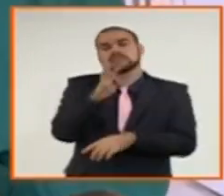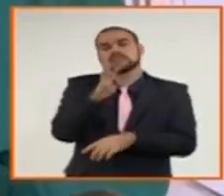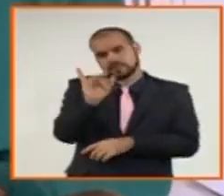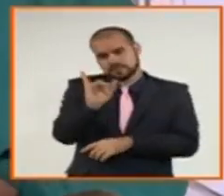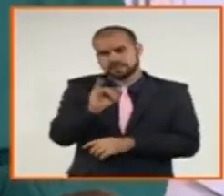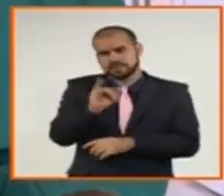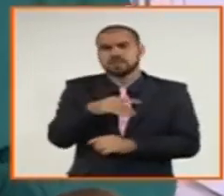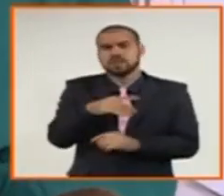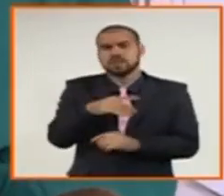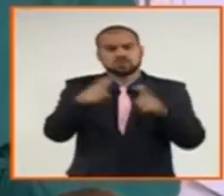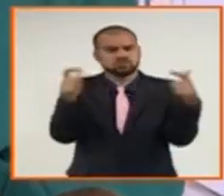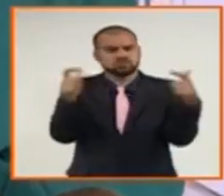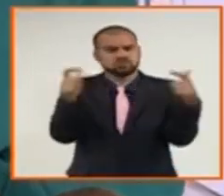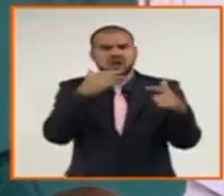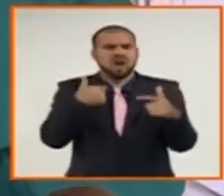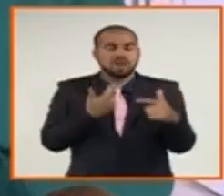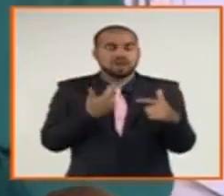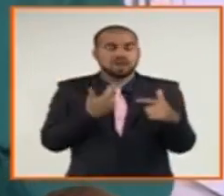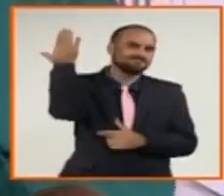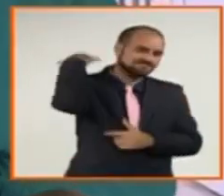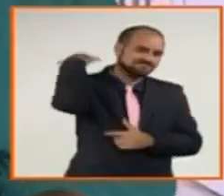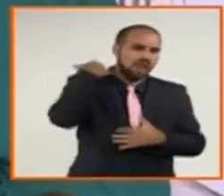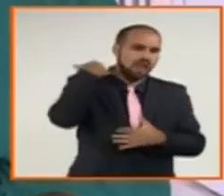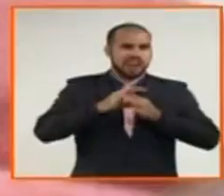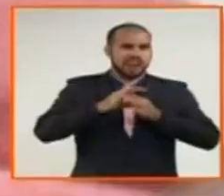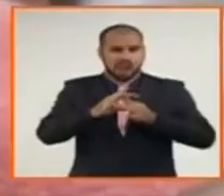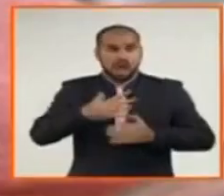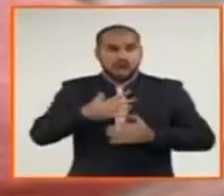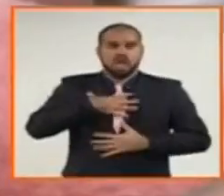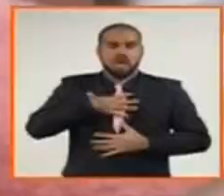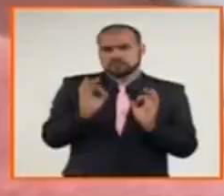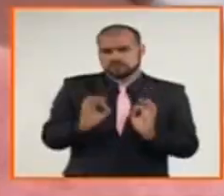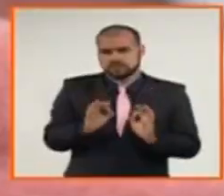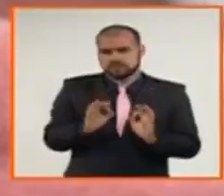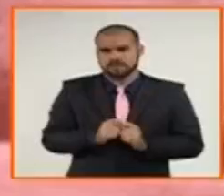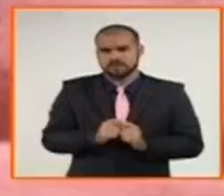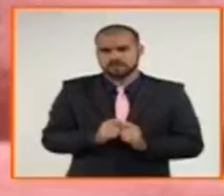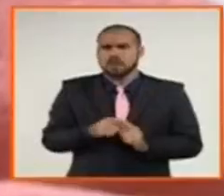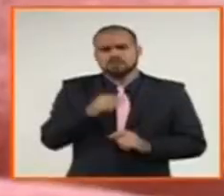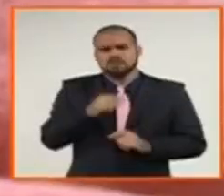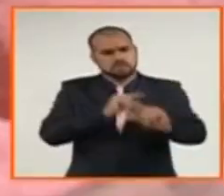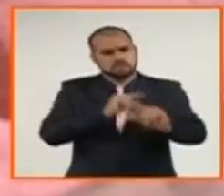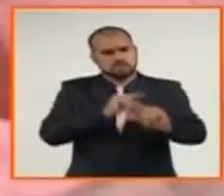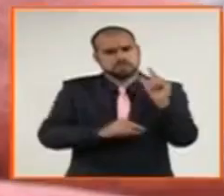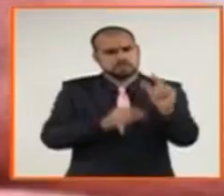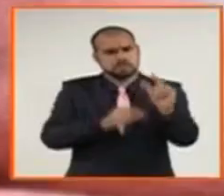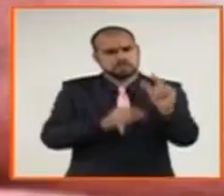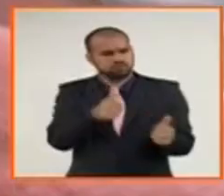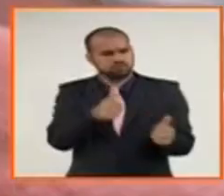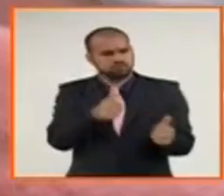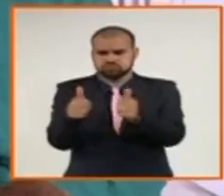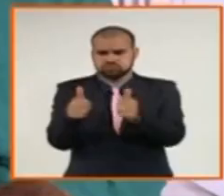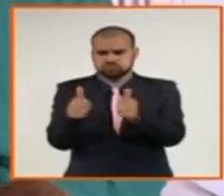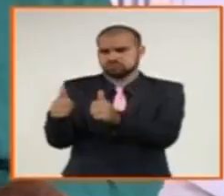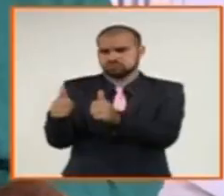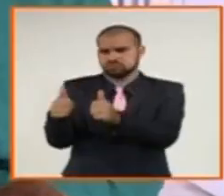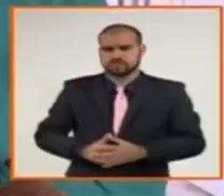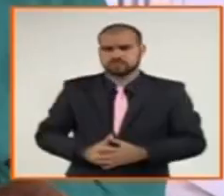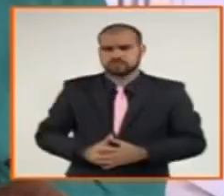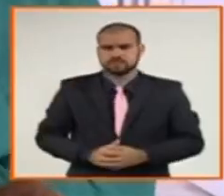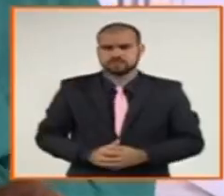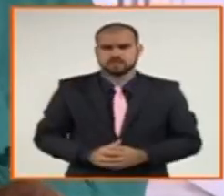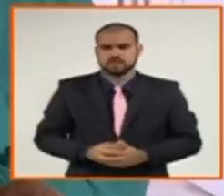presentarse era la bronconeumonía, pero niños con una evolución que felizmente fue una evolución favorable. Fue un manejo en